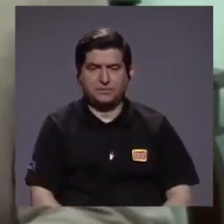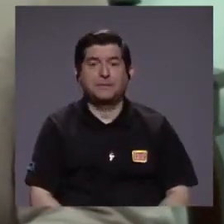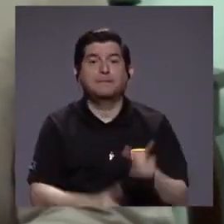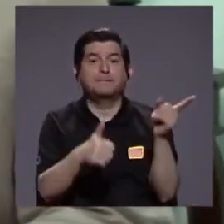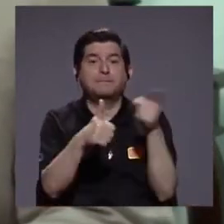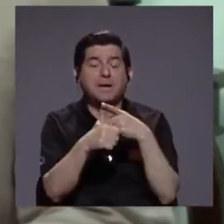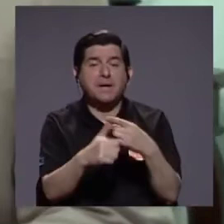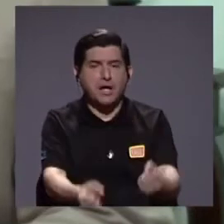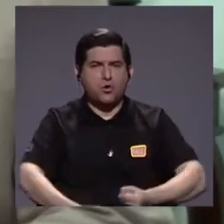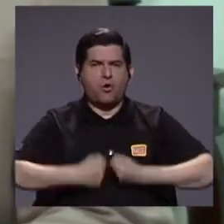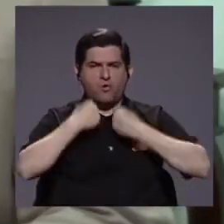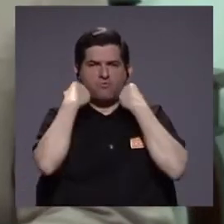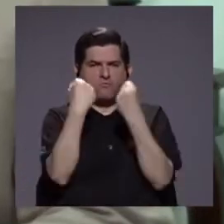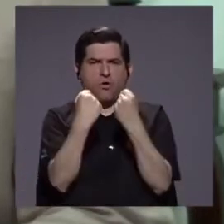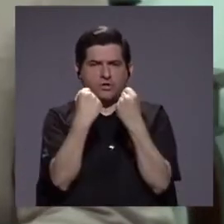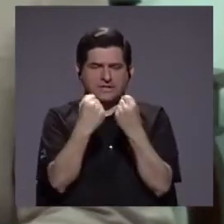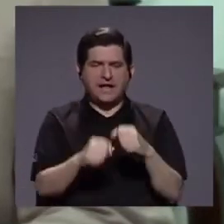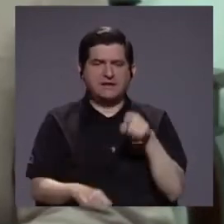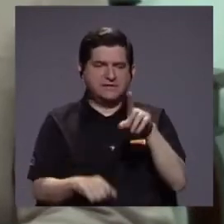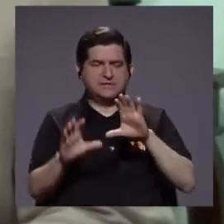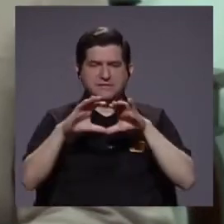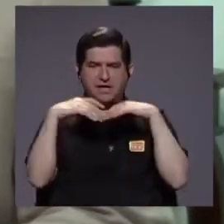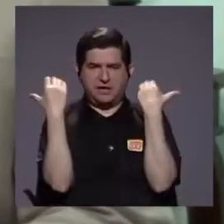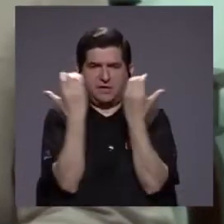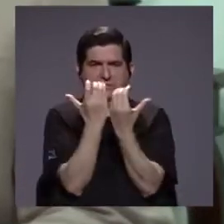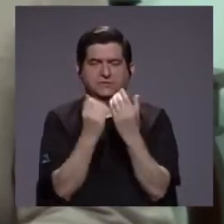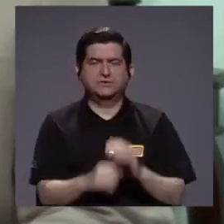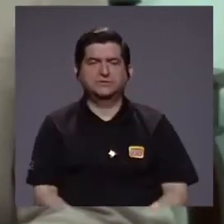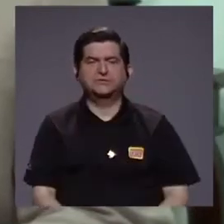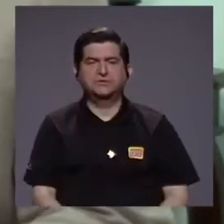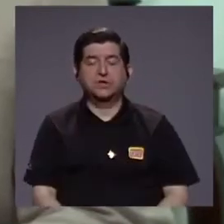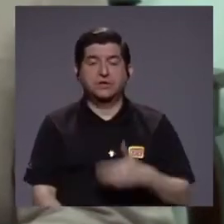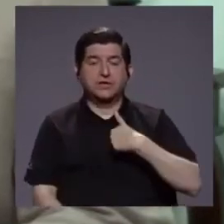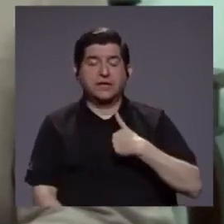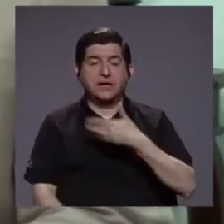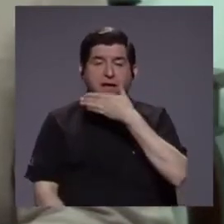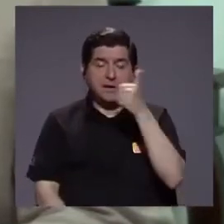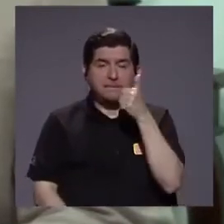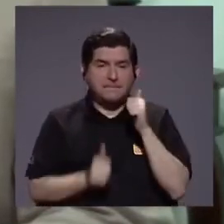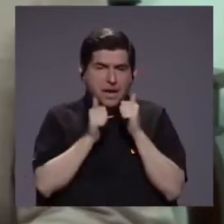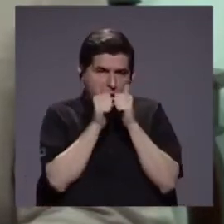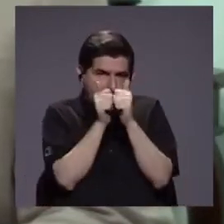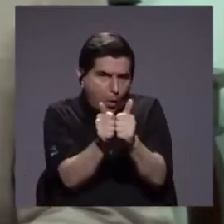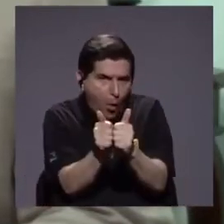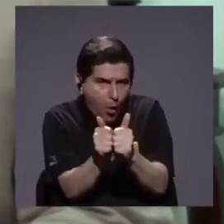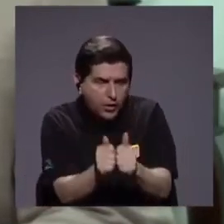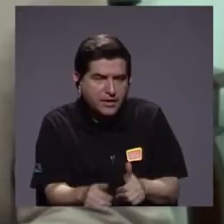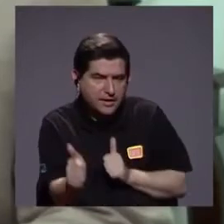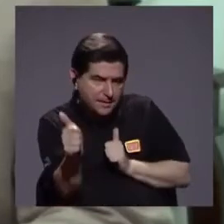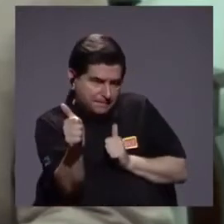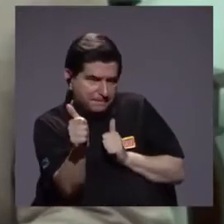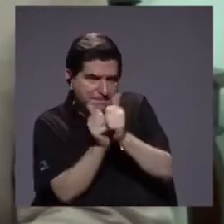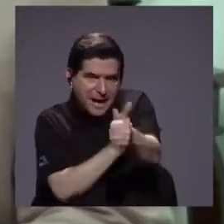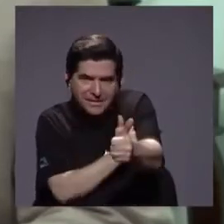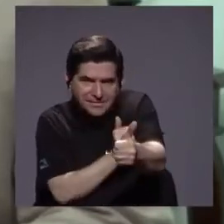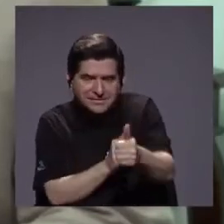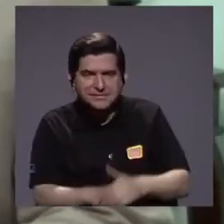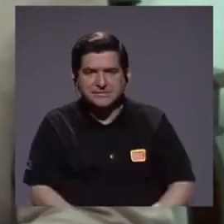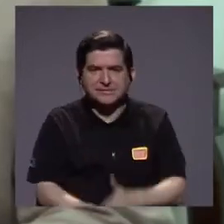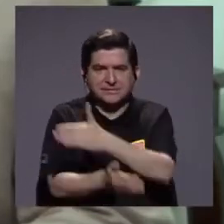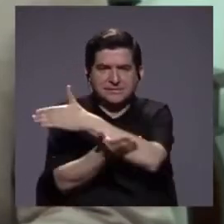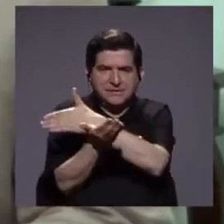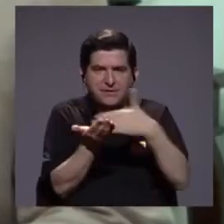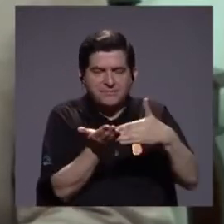primero, fortalecer esa comisión para dar un mejor acompañamiento que trascienda las fronteras de